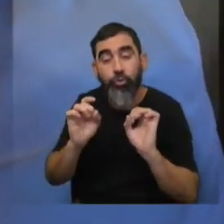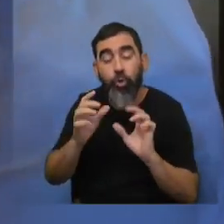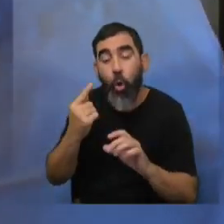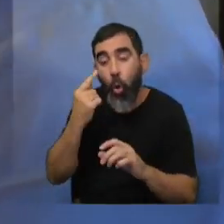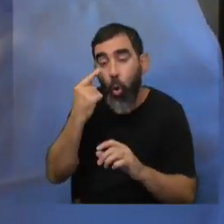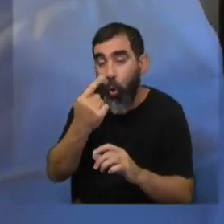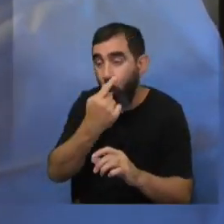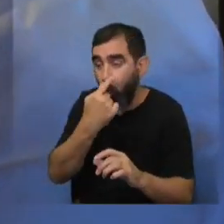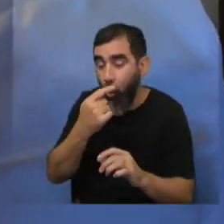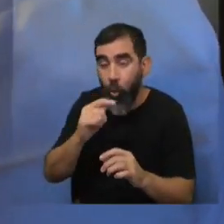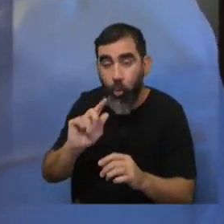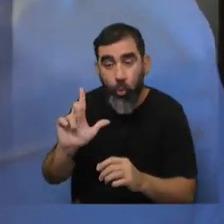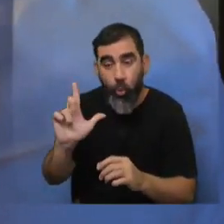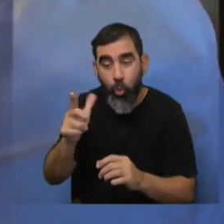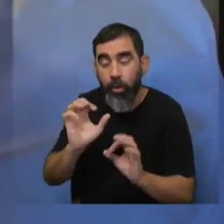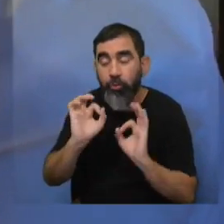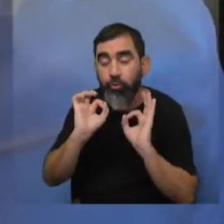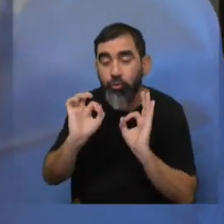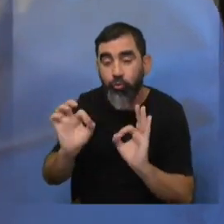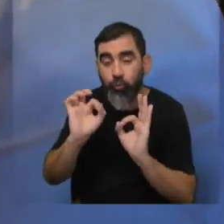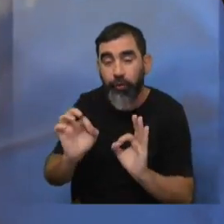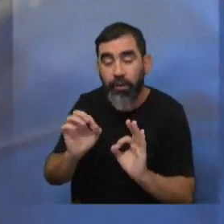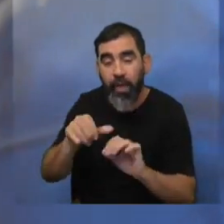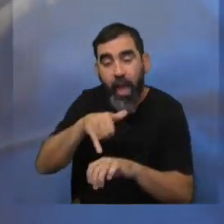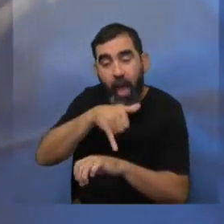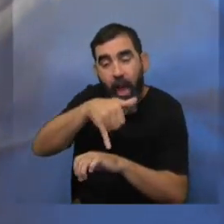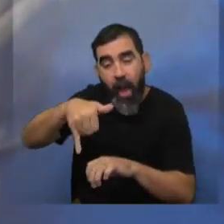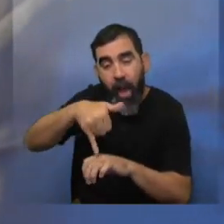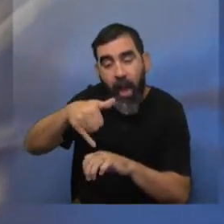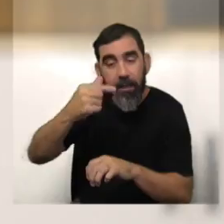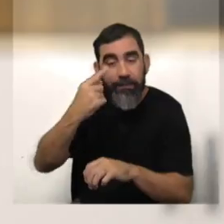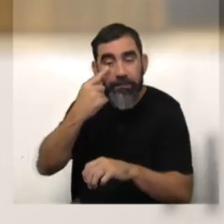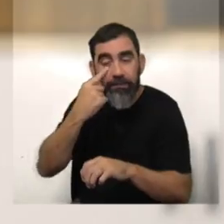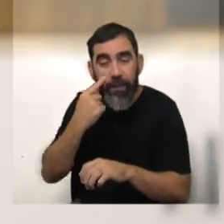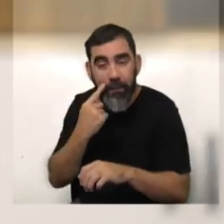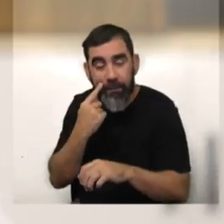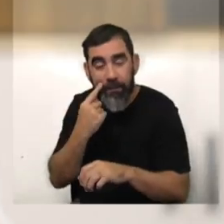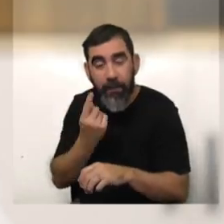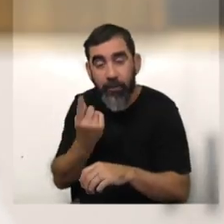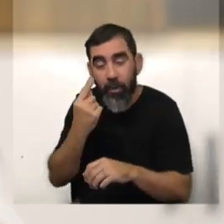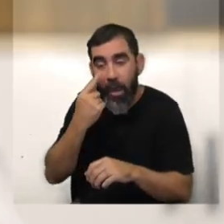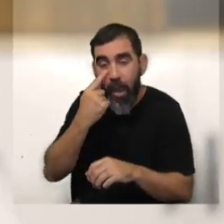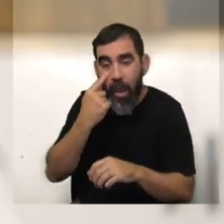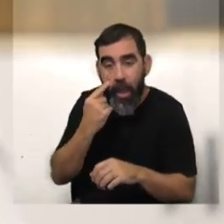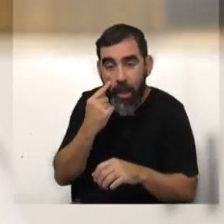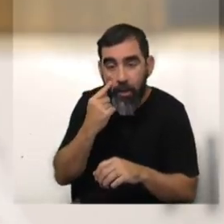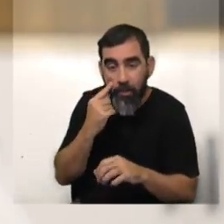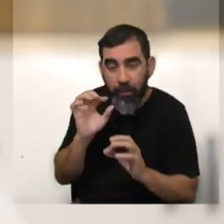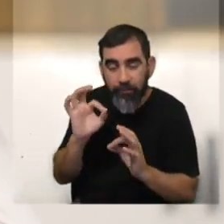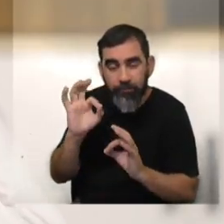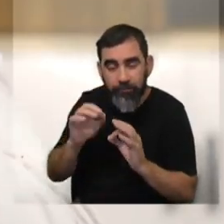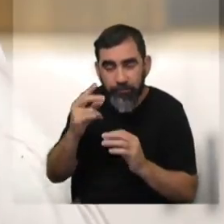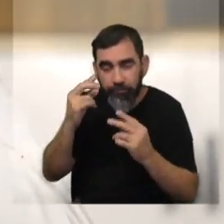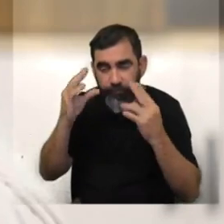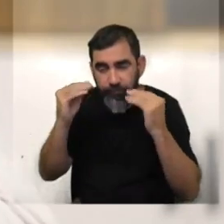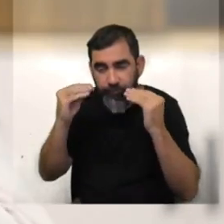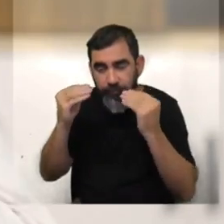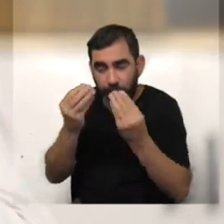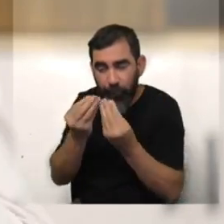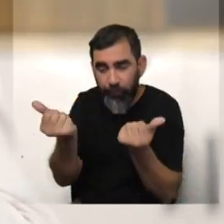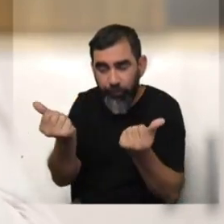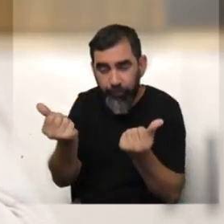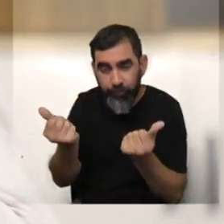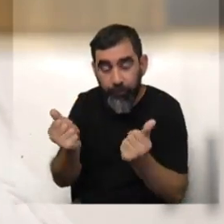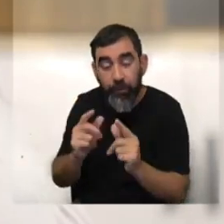ojo no tiene la suficiente aceite en su lágrima y entonces la lágrima no es estable, entre parpadeos se evapora. Y